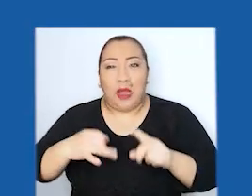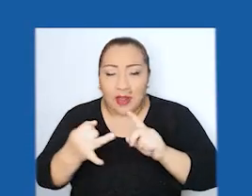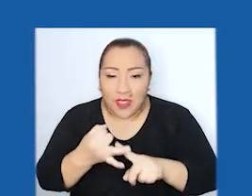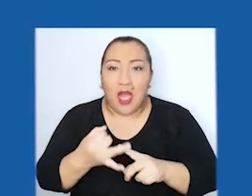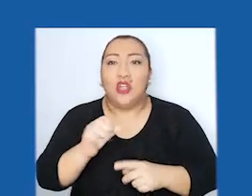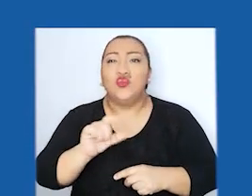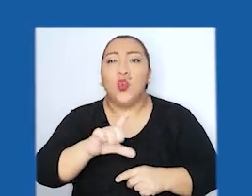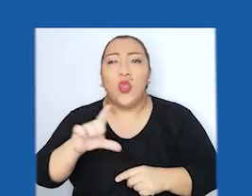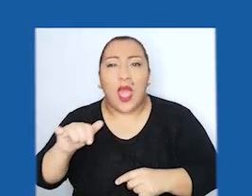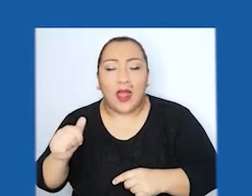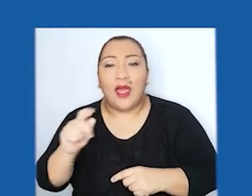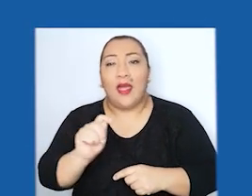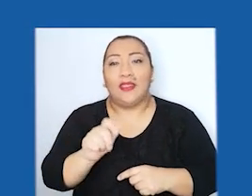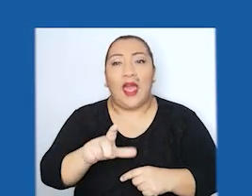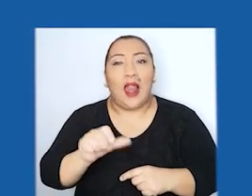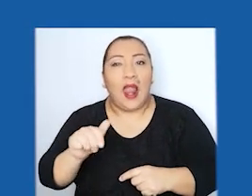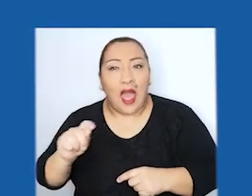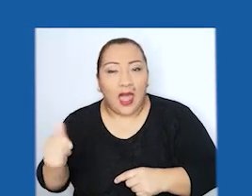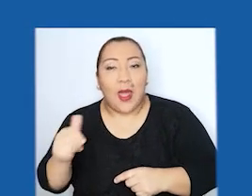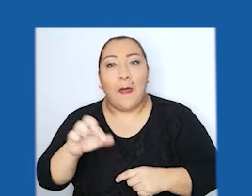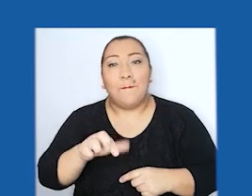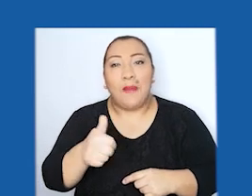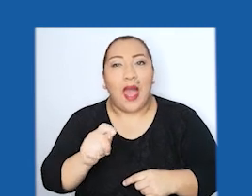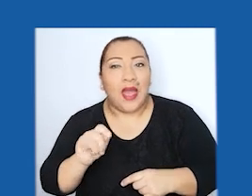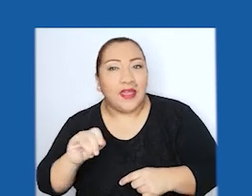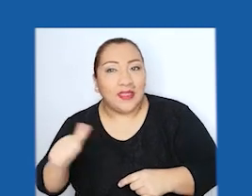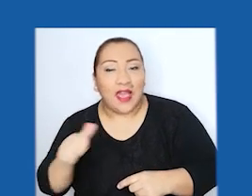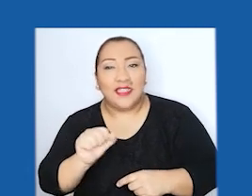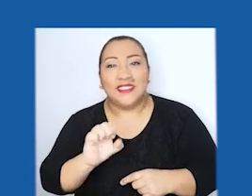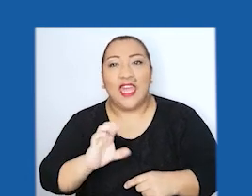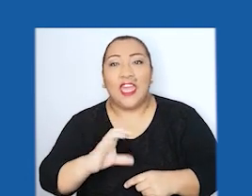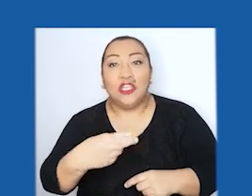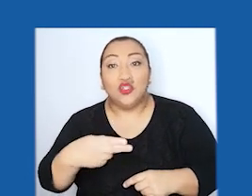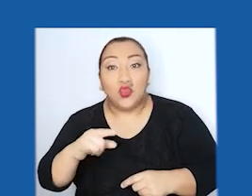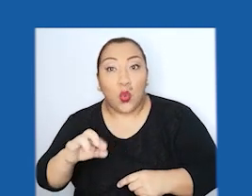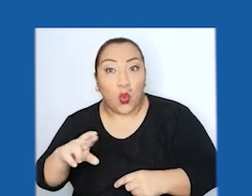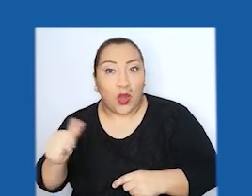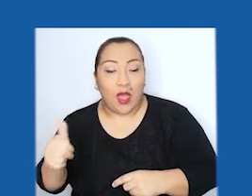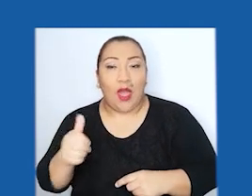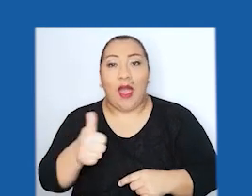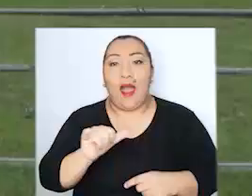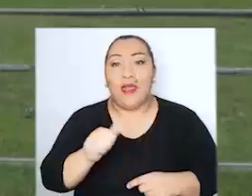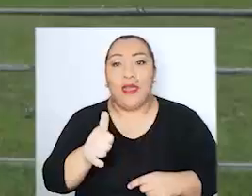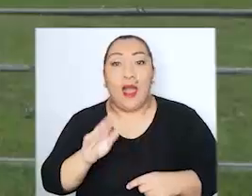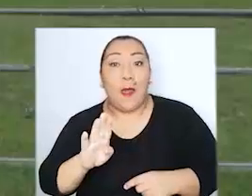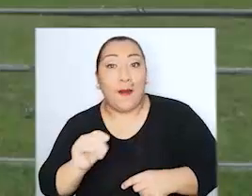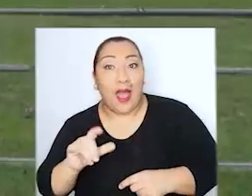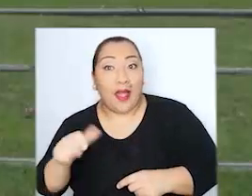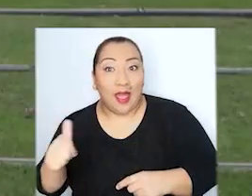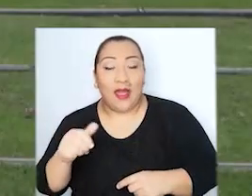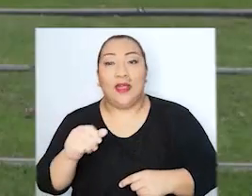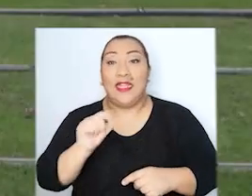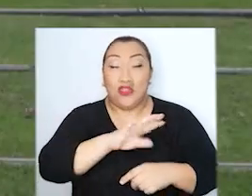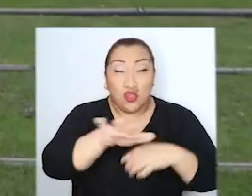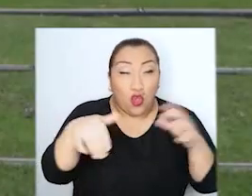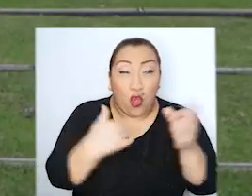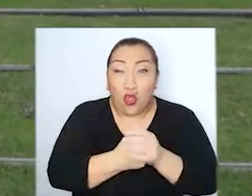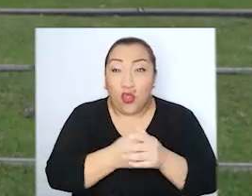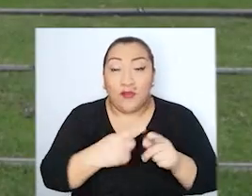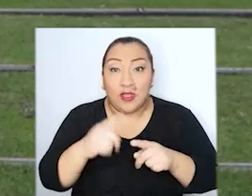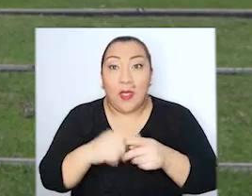municipalidades provinciales de Piura, Sullana, Talara, Paita, Sechura, Ayabaca y Huancabamba. De igual forma, se cubrirá